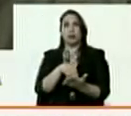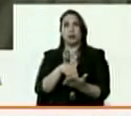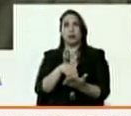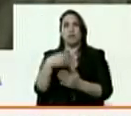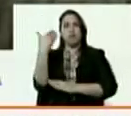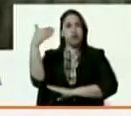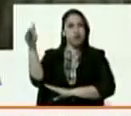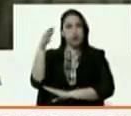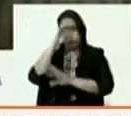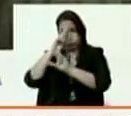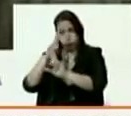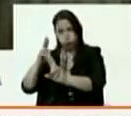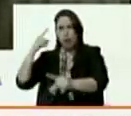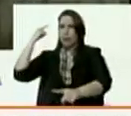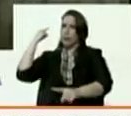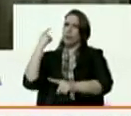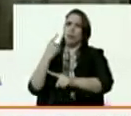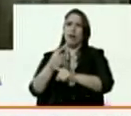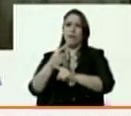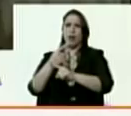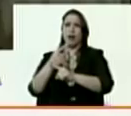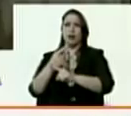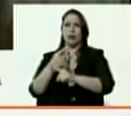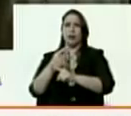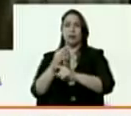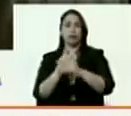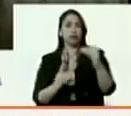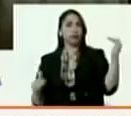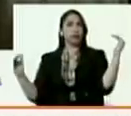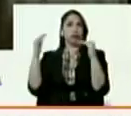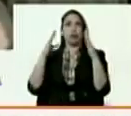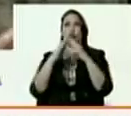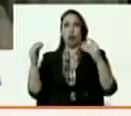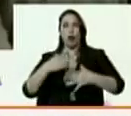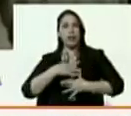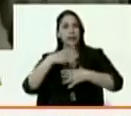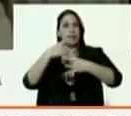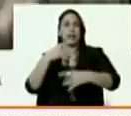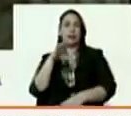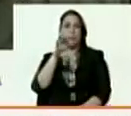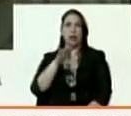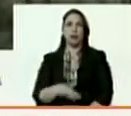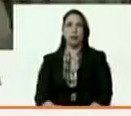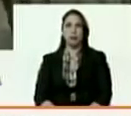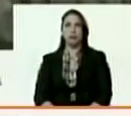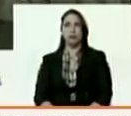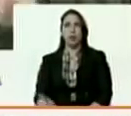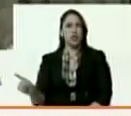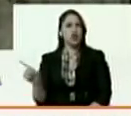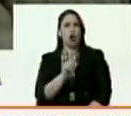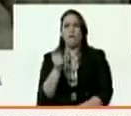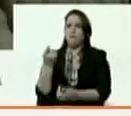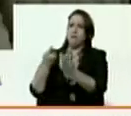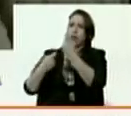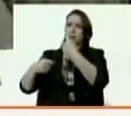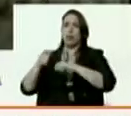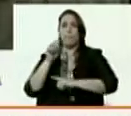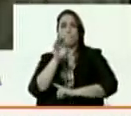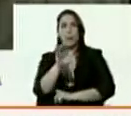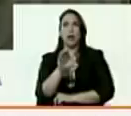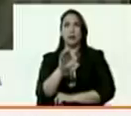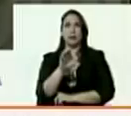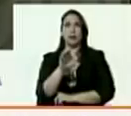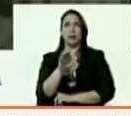tricolor nacional, debe poner por encima de todo los intereses de la patria y no vender la patria